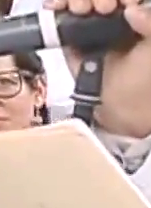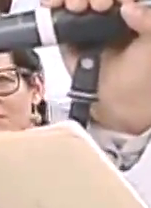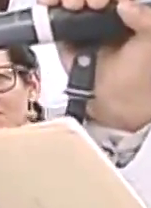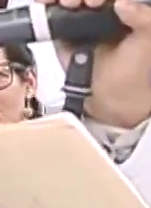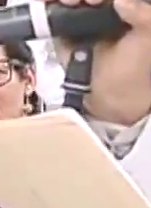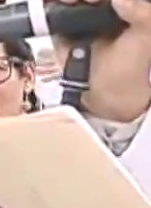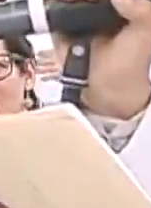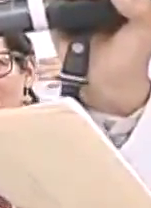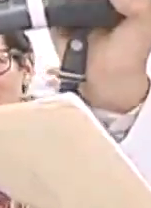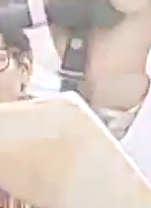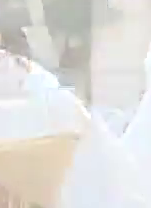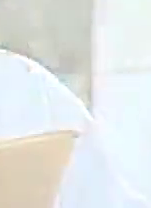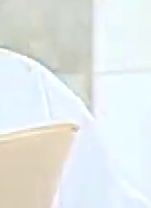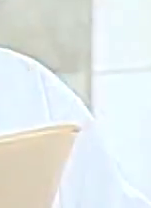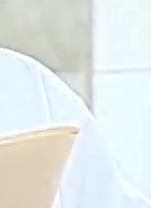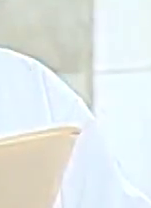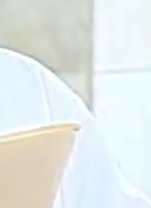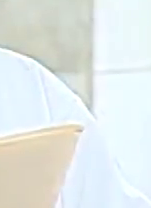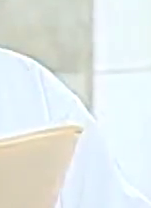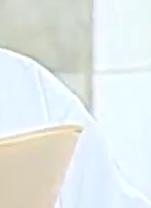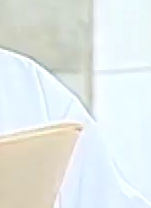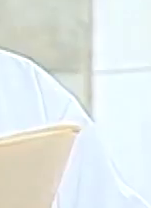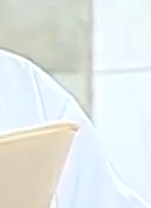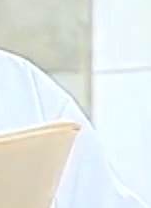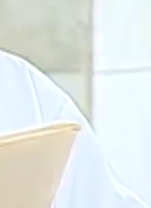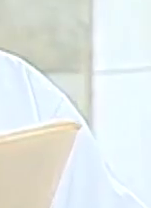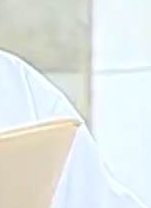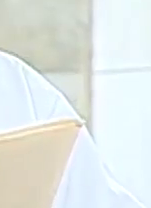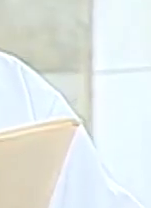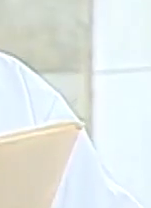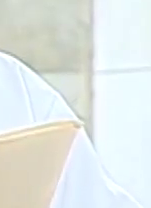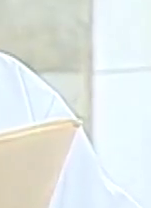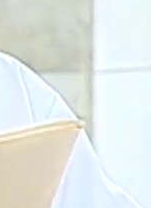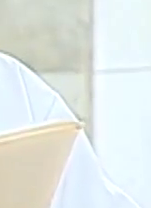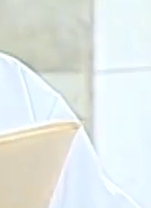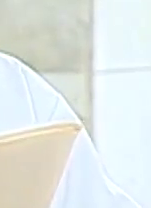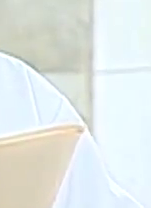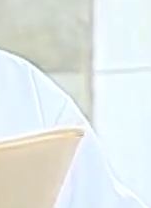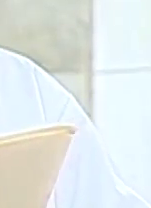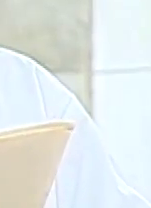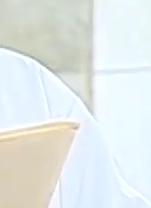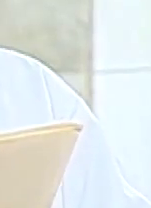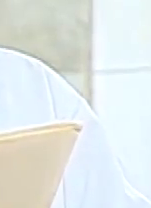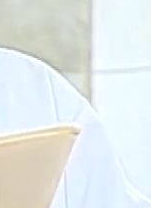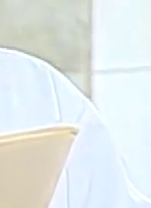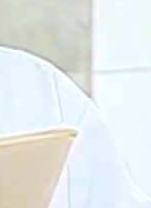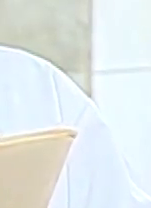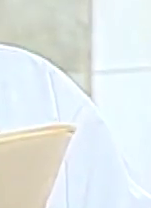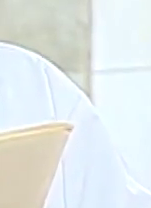Creación de las bases jurídicas del nuevo Sistema Público Único Nacional de Salud,